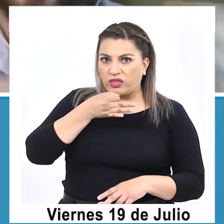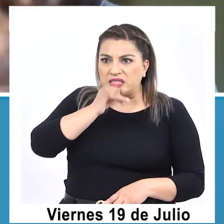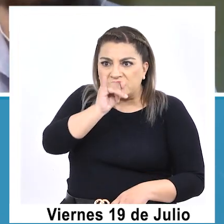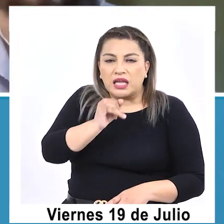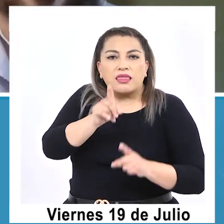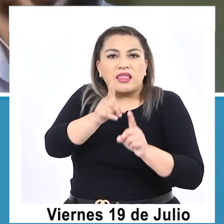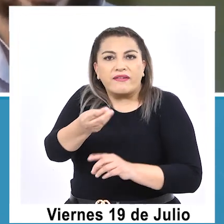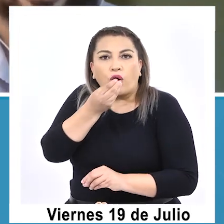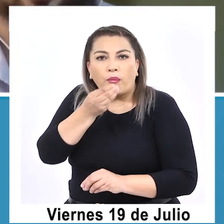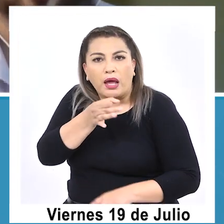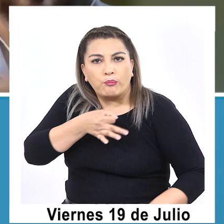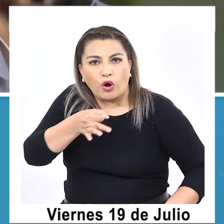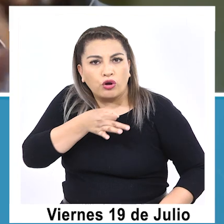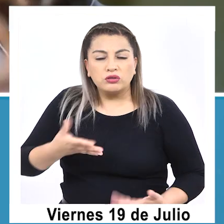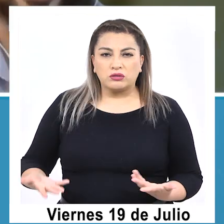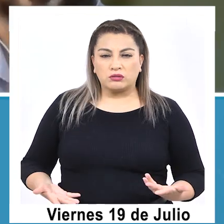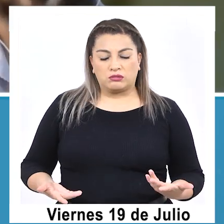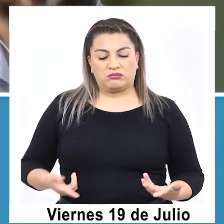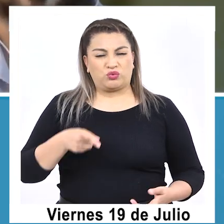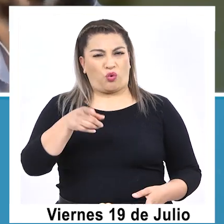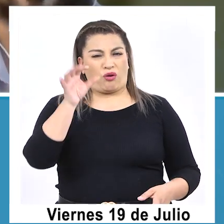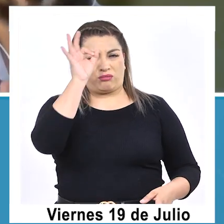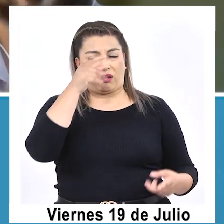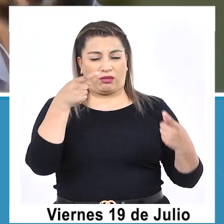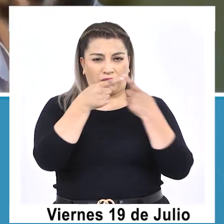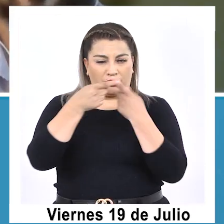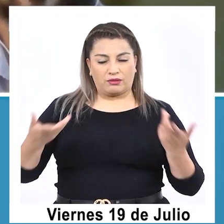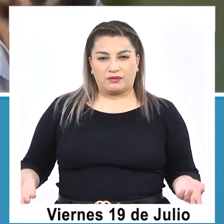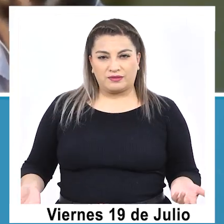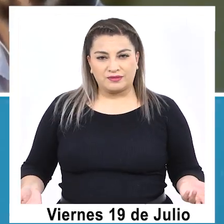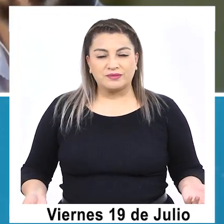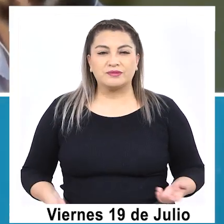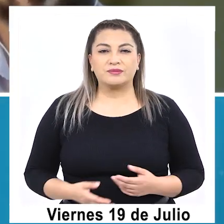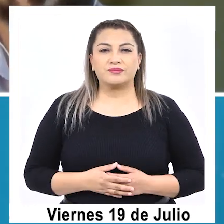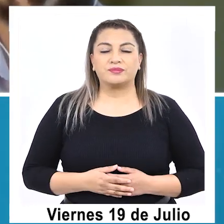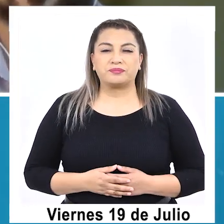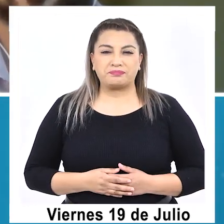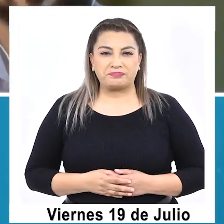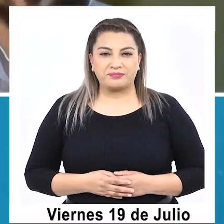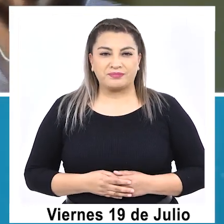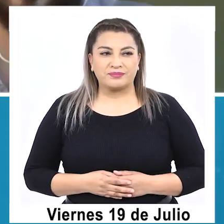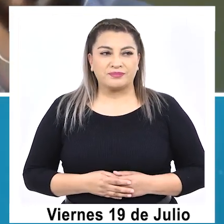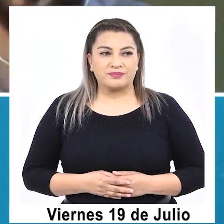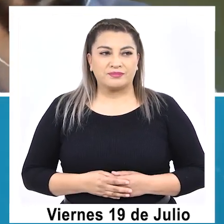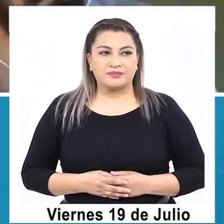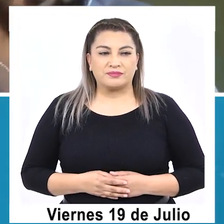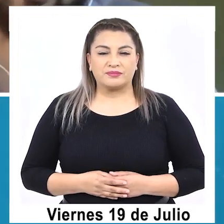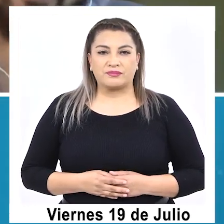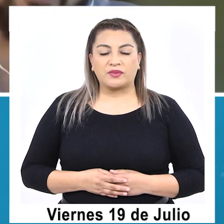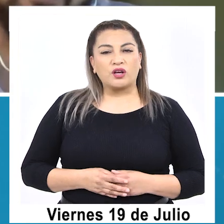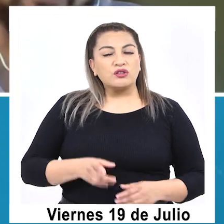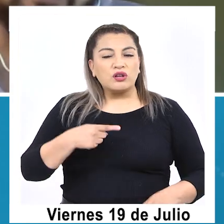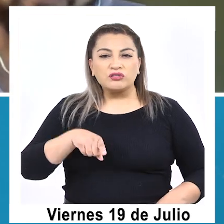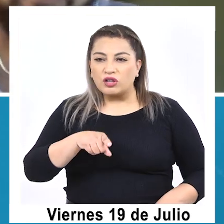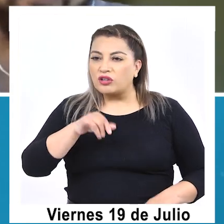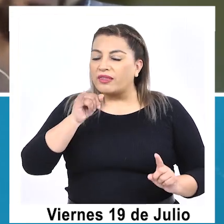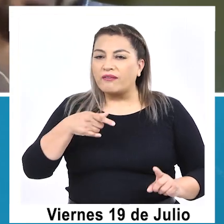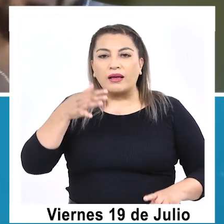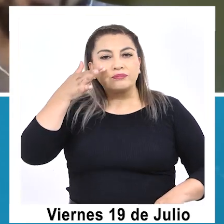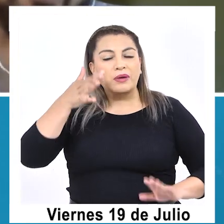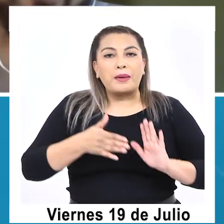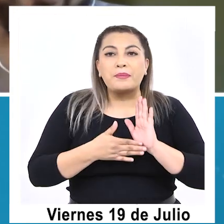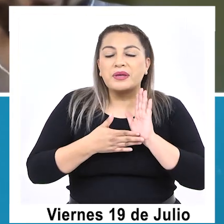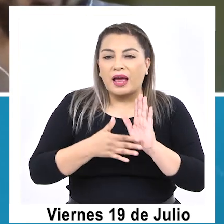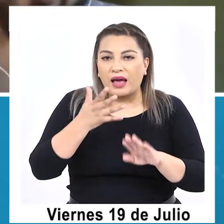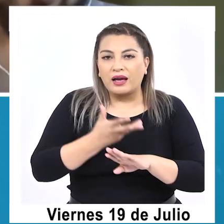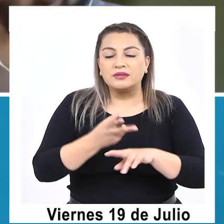sí tiene que consumirse esto. ¿Cómo lo ves? Ahora, nosotros siempre tenemos que basarnos en la evidencia. Y para eso hay estudios